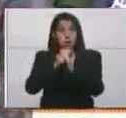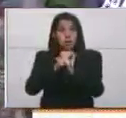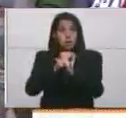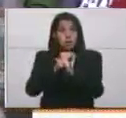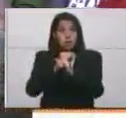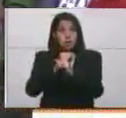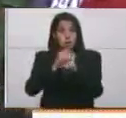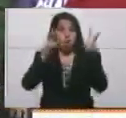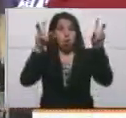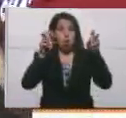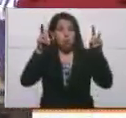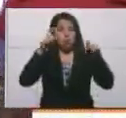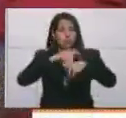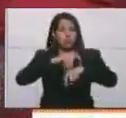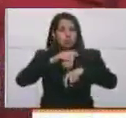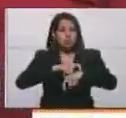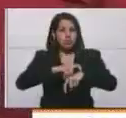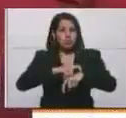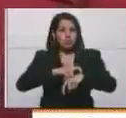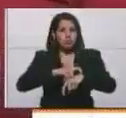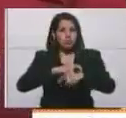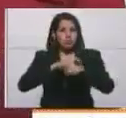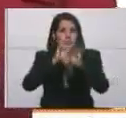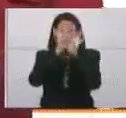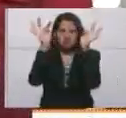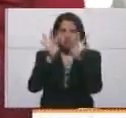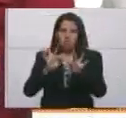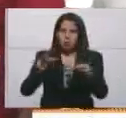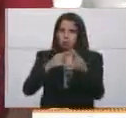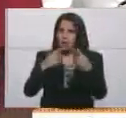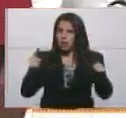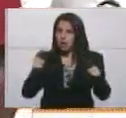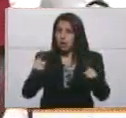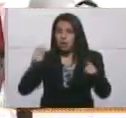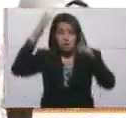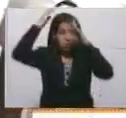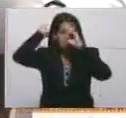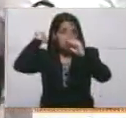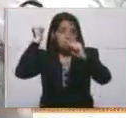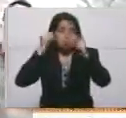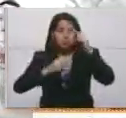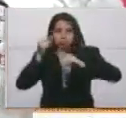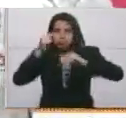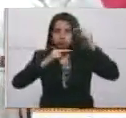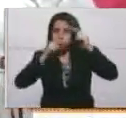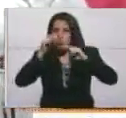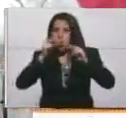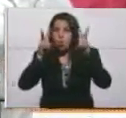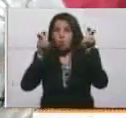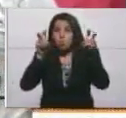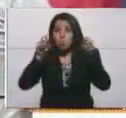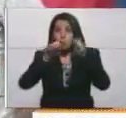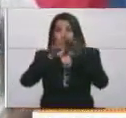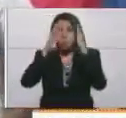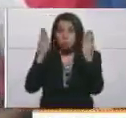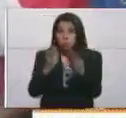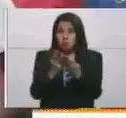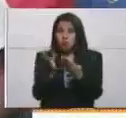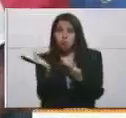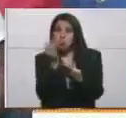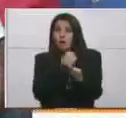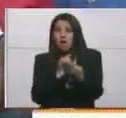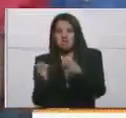de nuevo tipo, ¿no? Nuestra diplomacia apunta a la construcción de un nuevo mundo sin imperialismo,